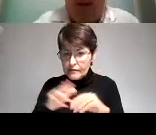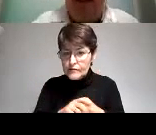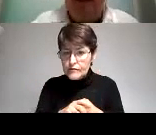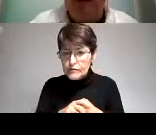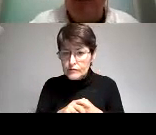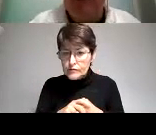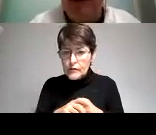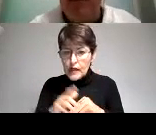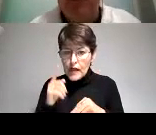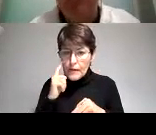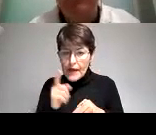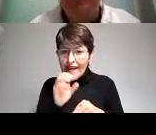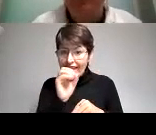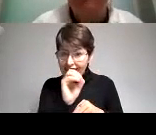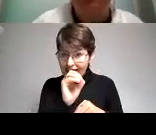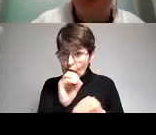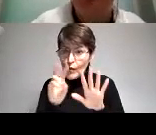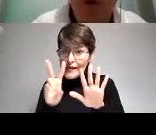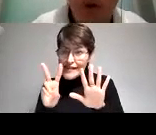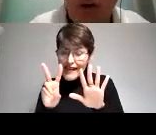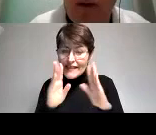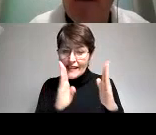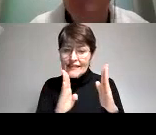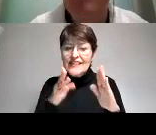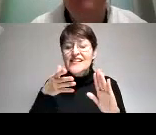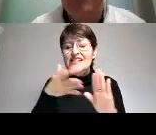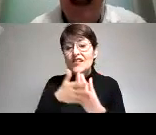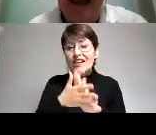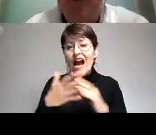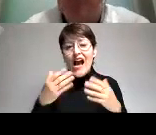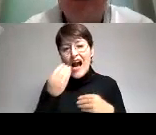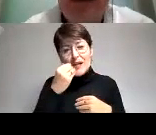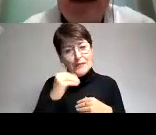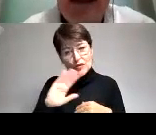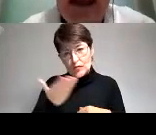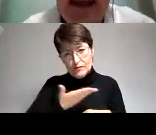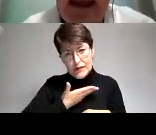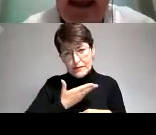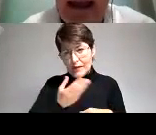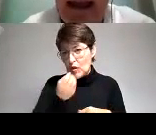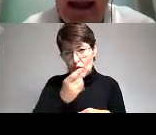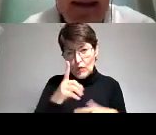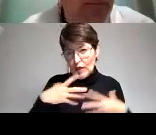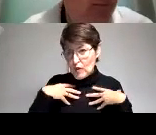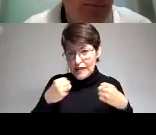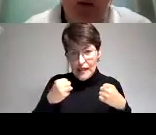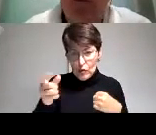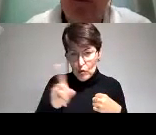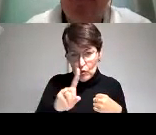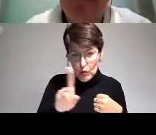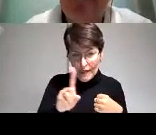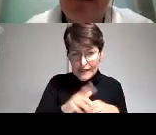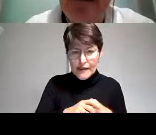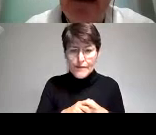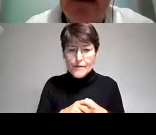Como veis, entre 0 y 7 vamos a encontrar todos los alimentos poco saludables, es decir, aquellos que